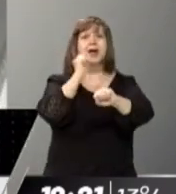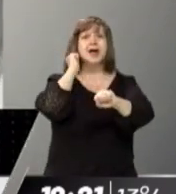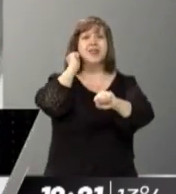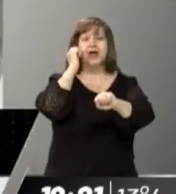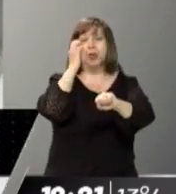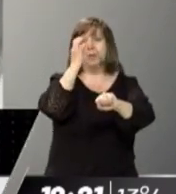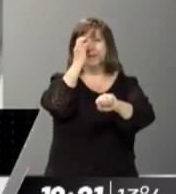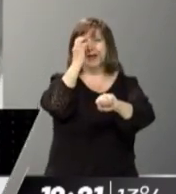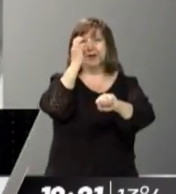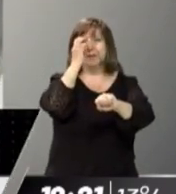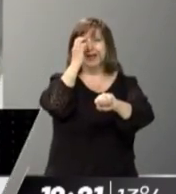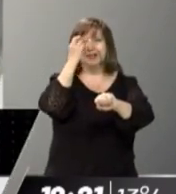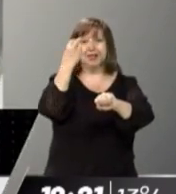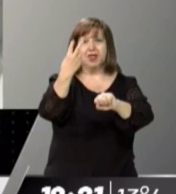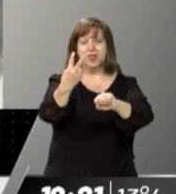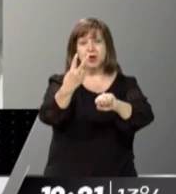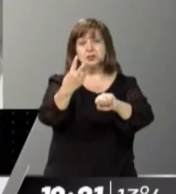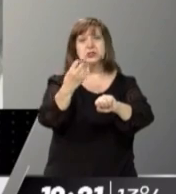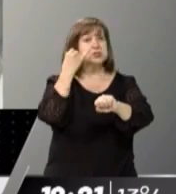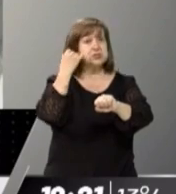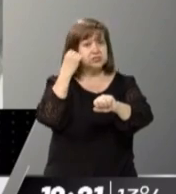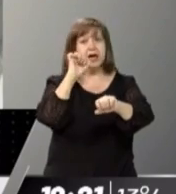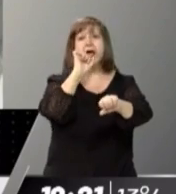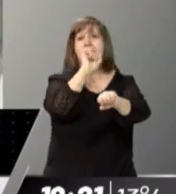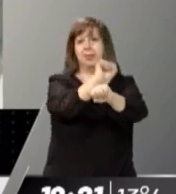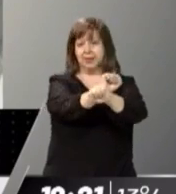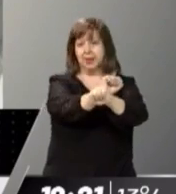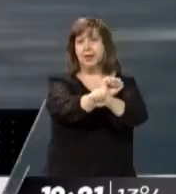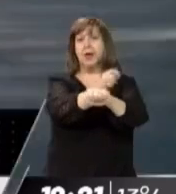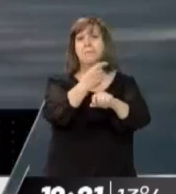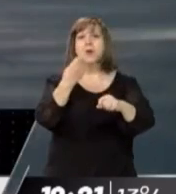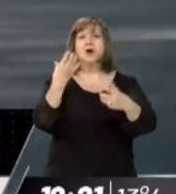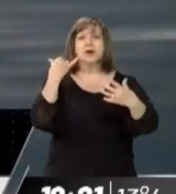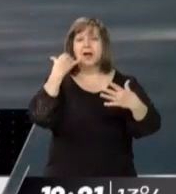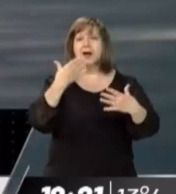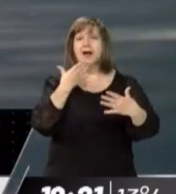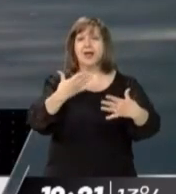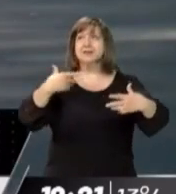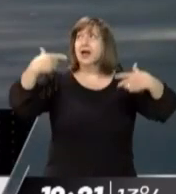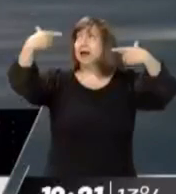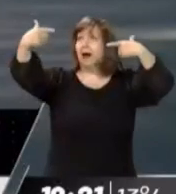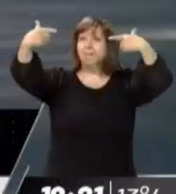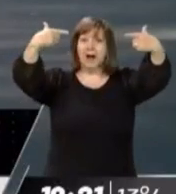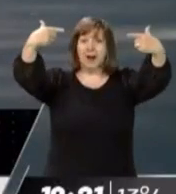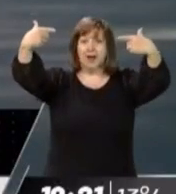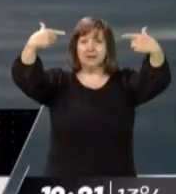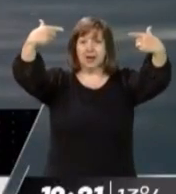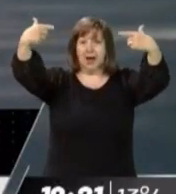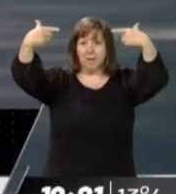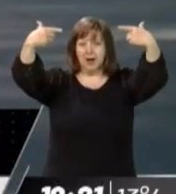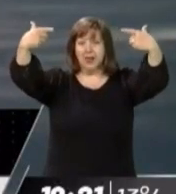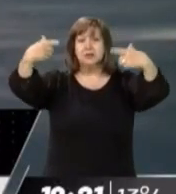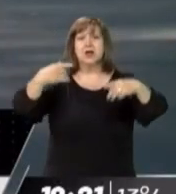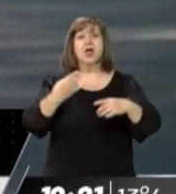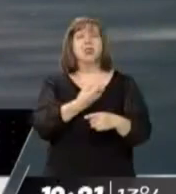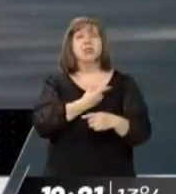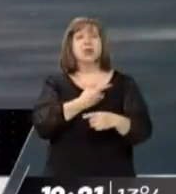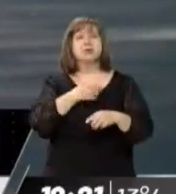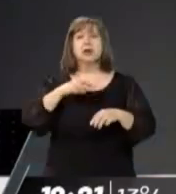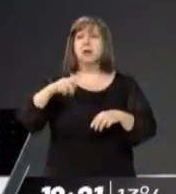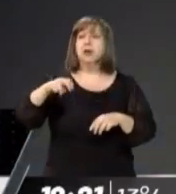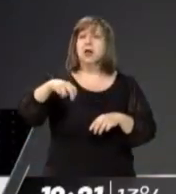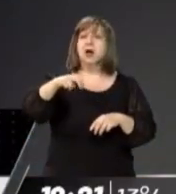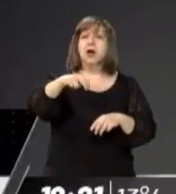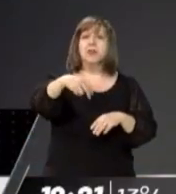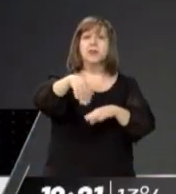22 años. 22 años. Claro, fue identificado o habría sido identificado a través de cámaras de seguridad. Claro. ¿Y dónde lo capturaron? Caminando por la calle Las